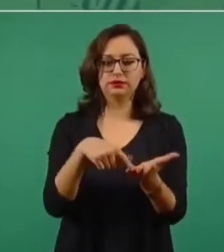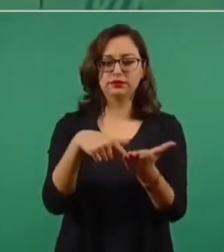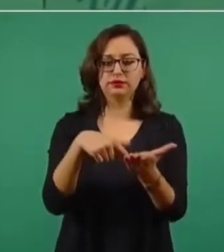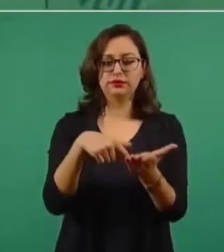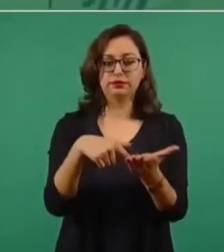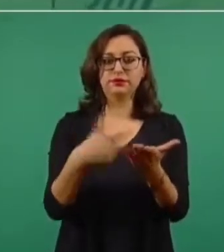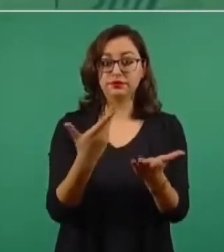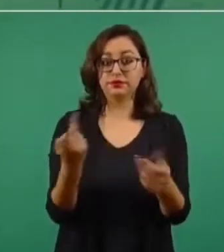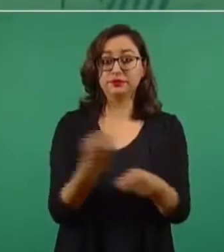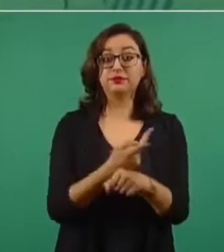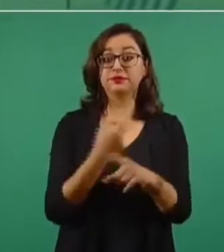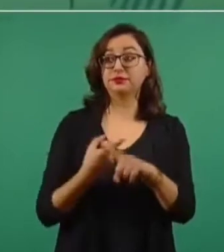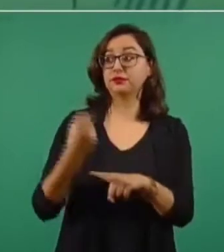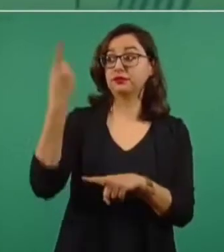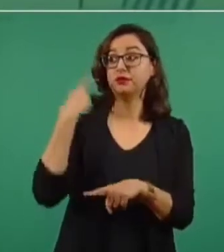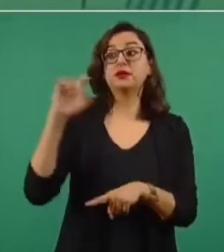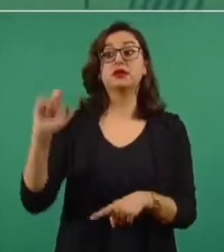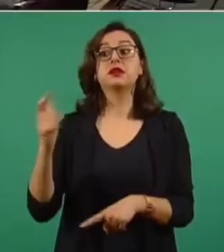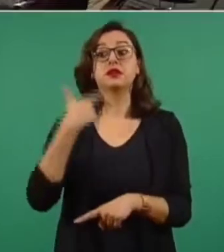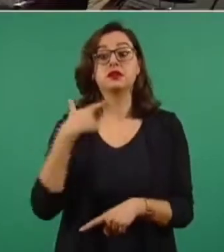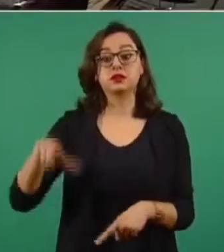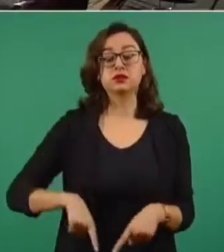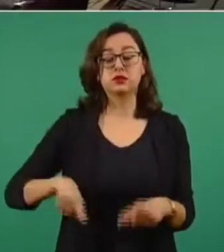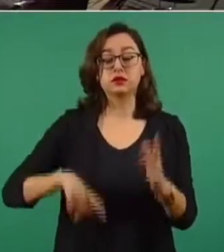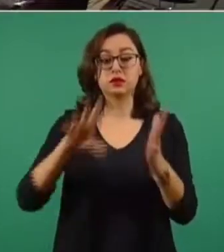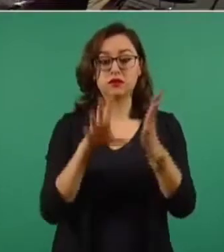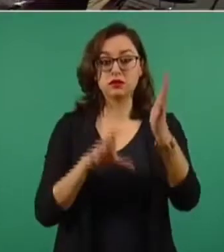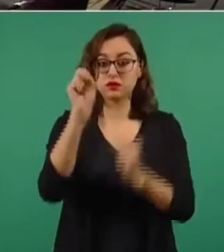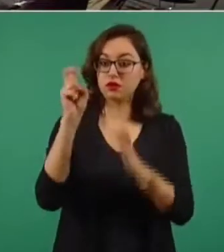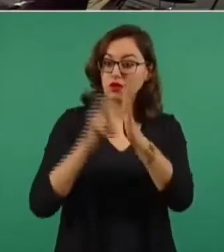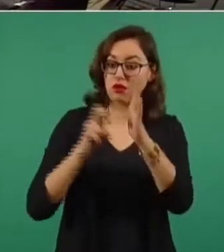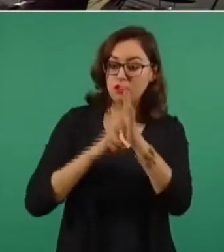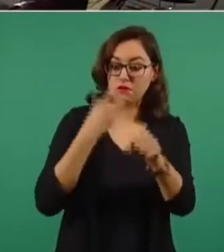por la reforma a la Constitución que hicieron el gobierno pasado,